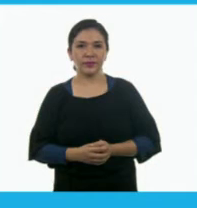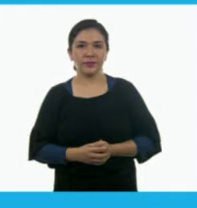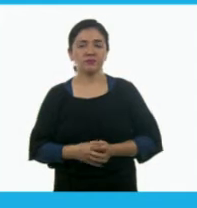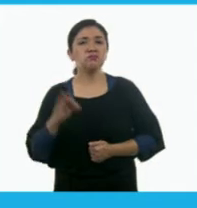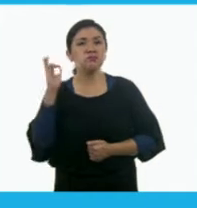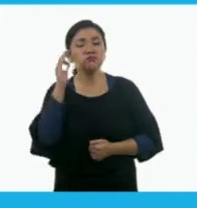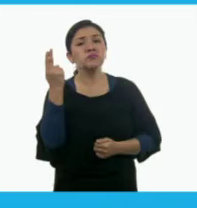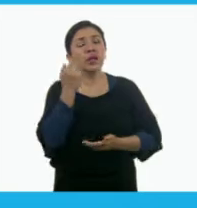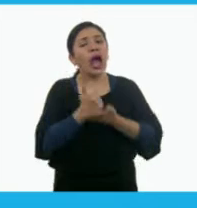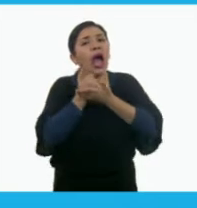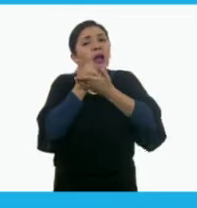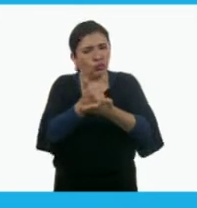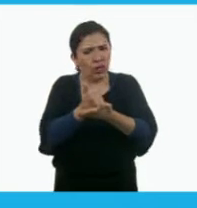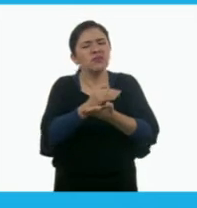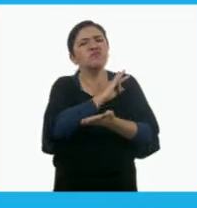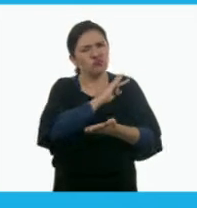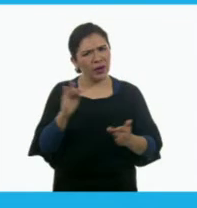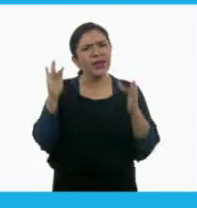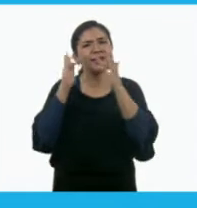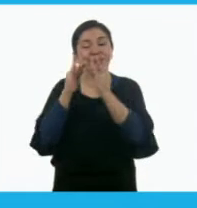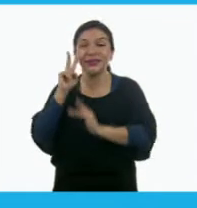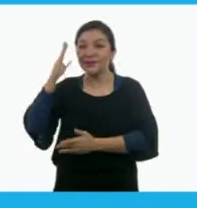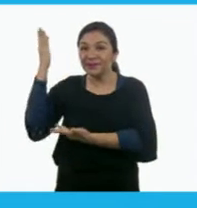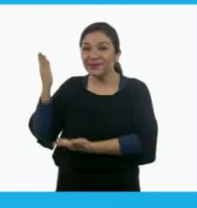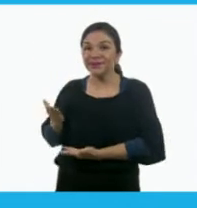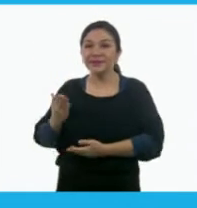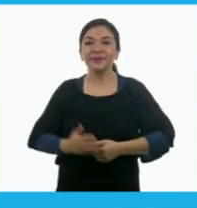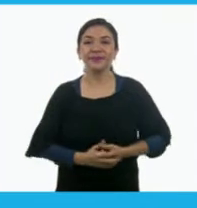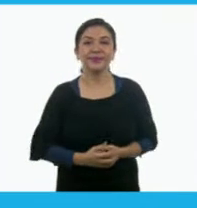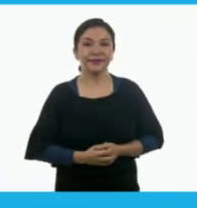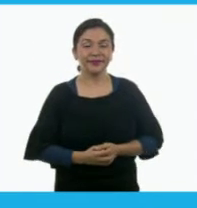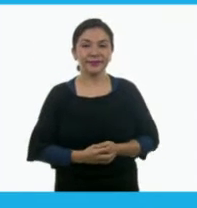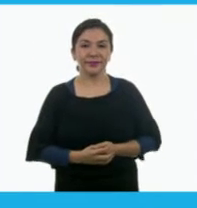Si necesitas ayuda, contáctanos.